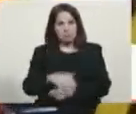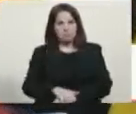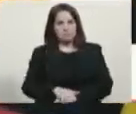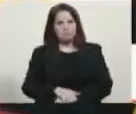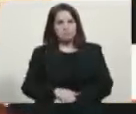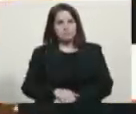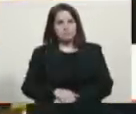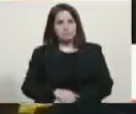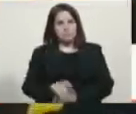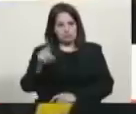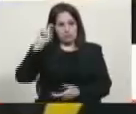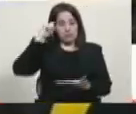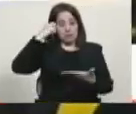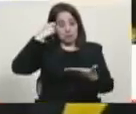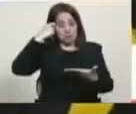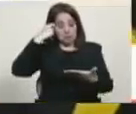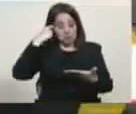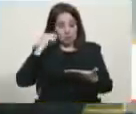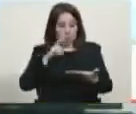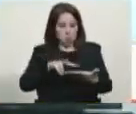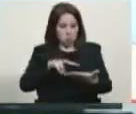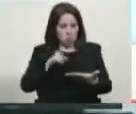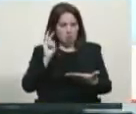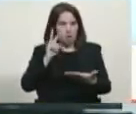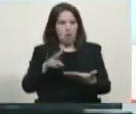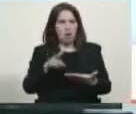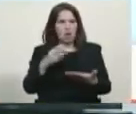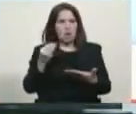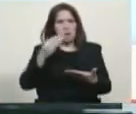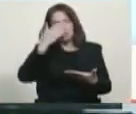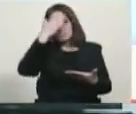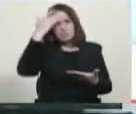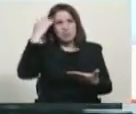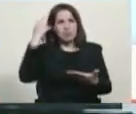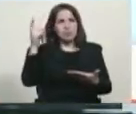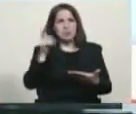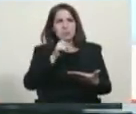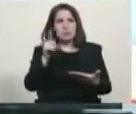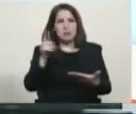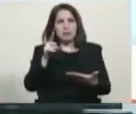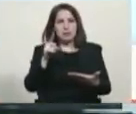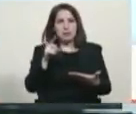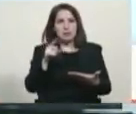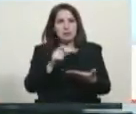WhatsApp. Me recuerdan aquí, falta que juramente a los médicos, no se me puede olvidar.